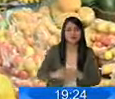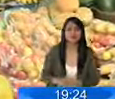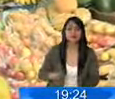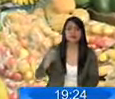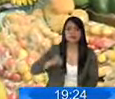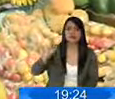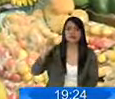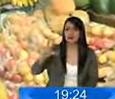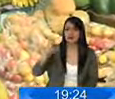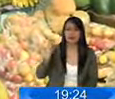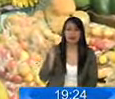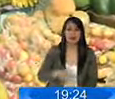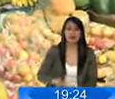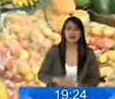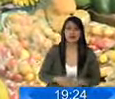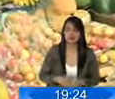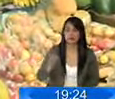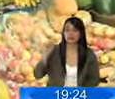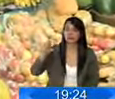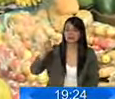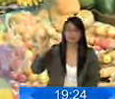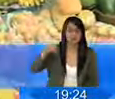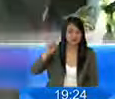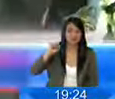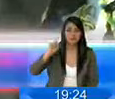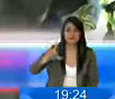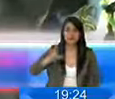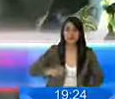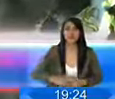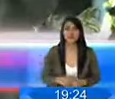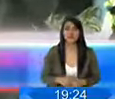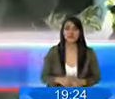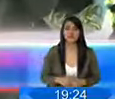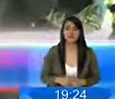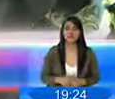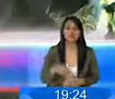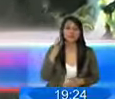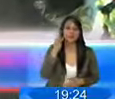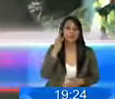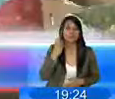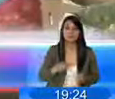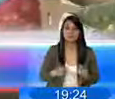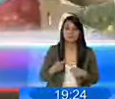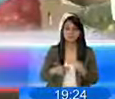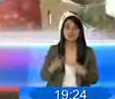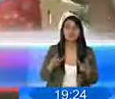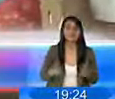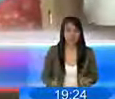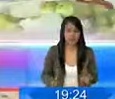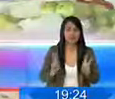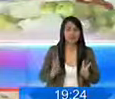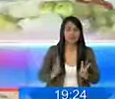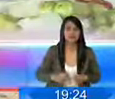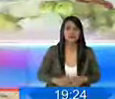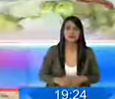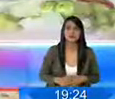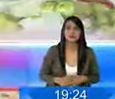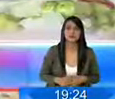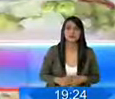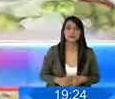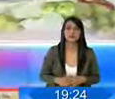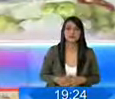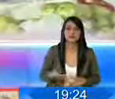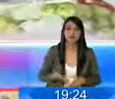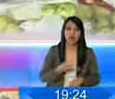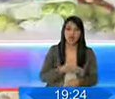caro, sí, sí ha subido. Desde las comerciantes también existe esa afirmación. Un melón que